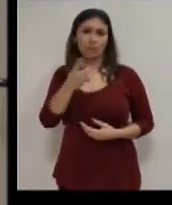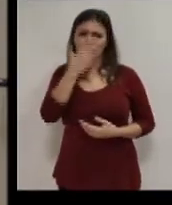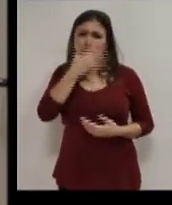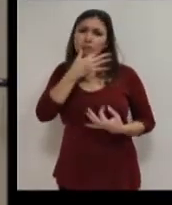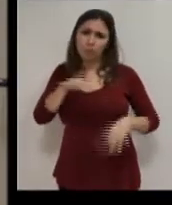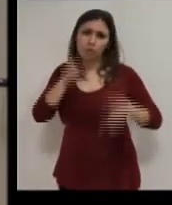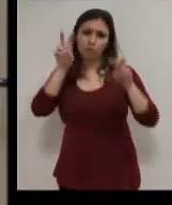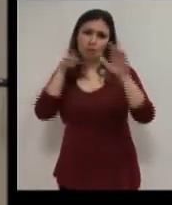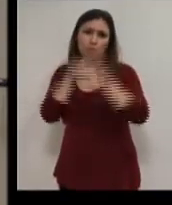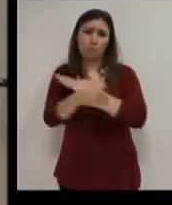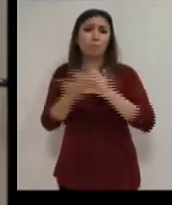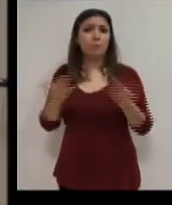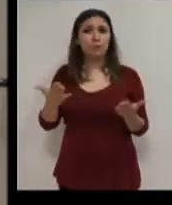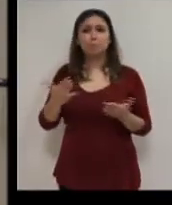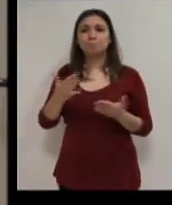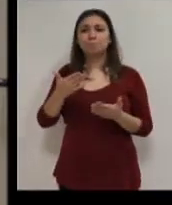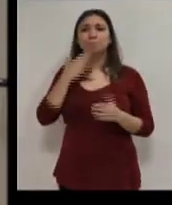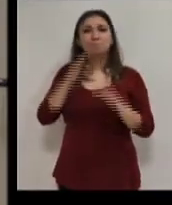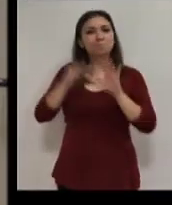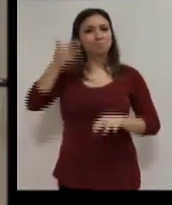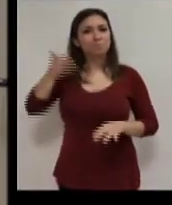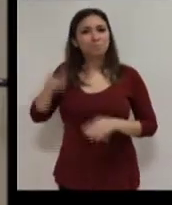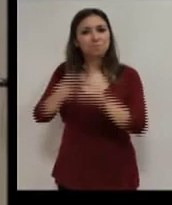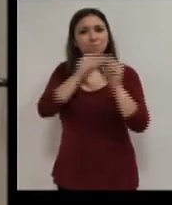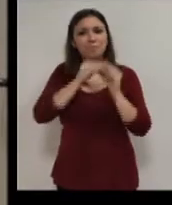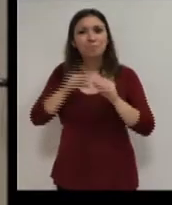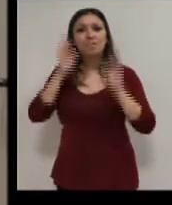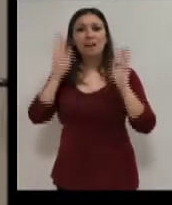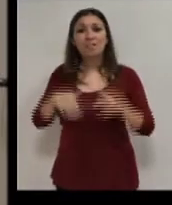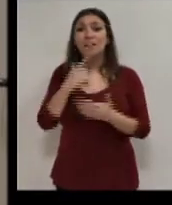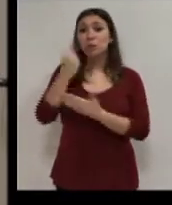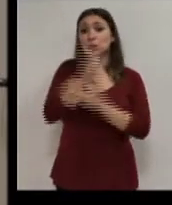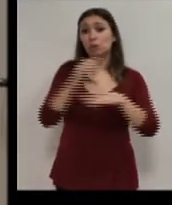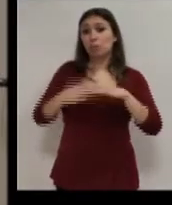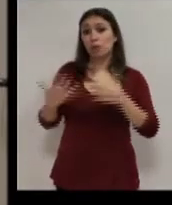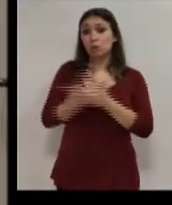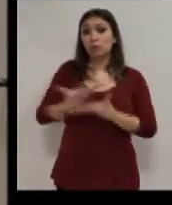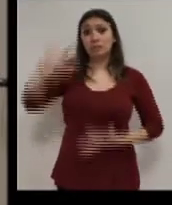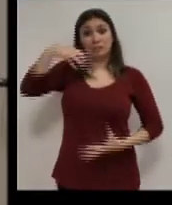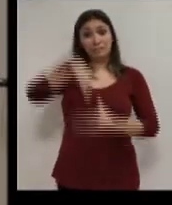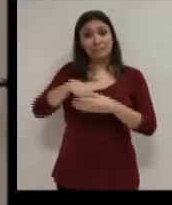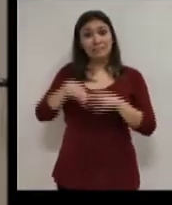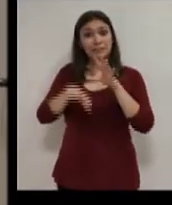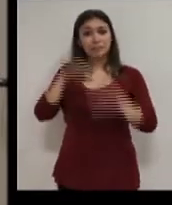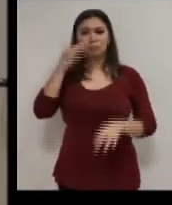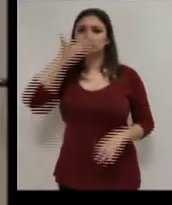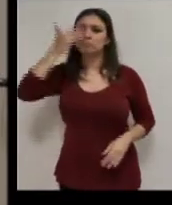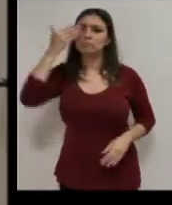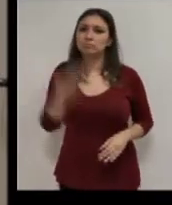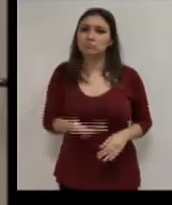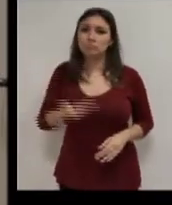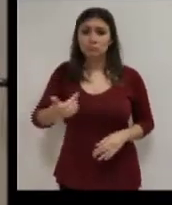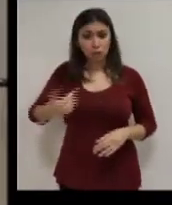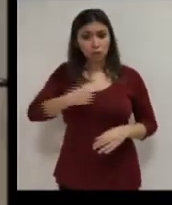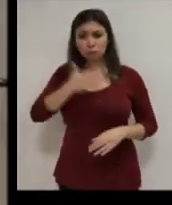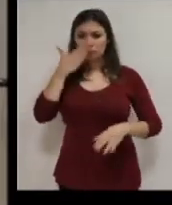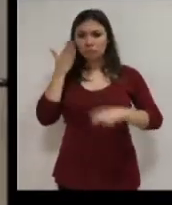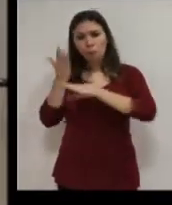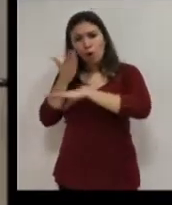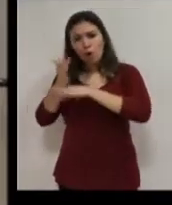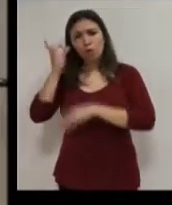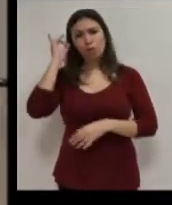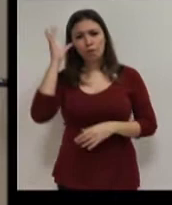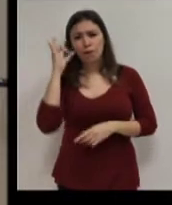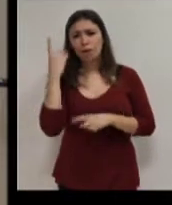nadie lo entiende con lo sencillo que es, ¿no? Pero asumir el paradigma de accesibilidad universal a través de la incorporación de criterios y diseños para todo, esto es algo que me parece